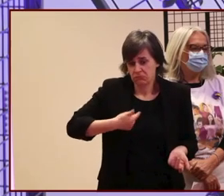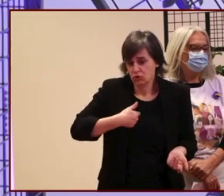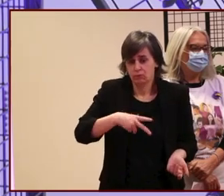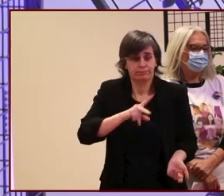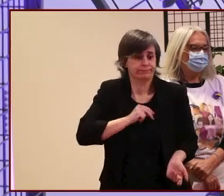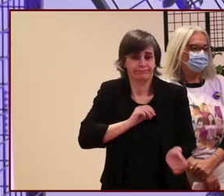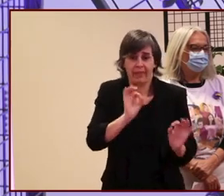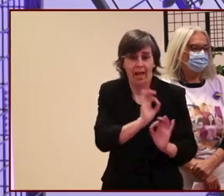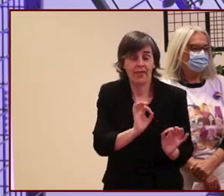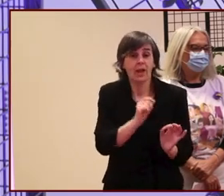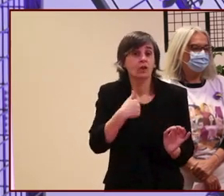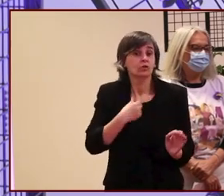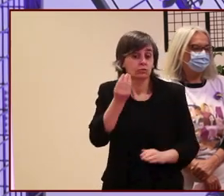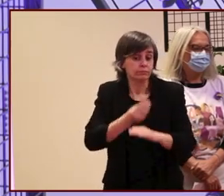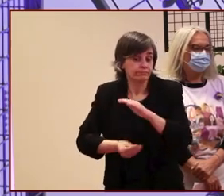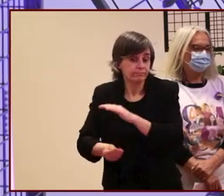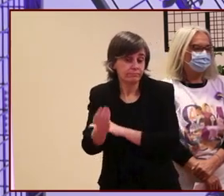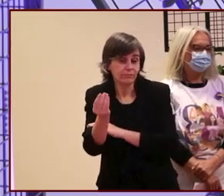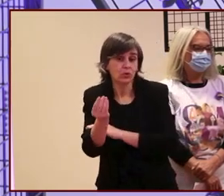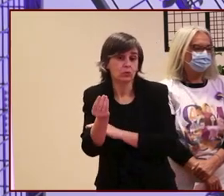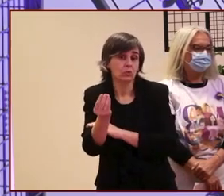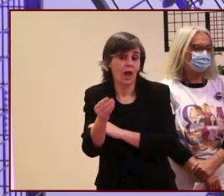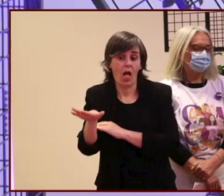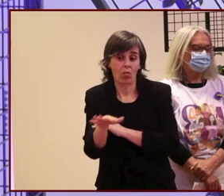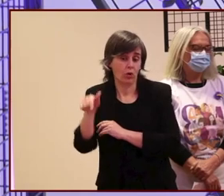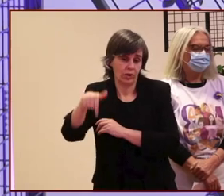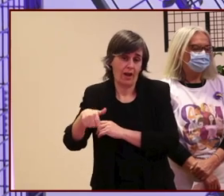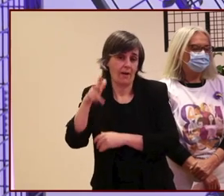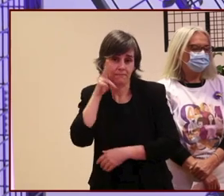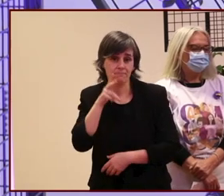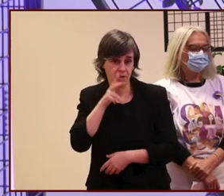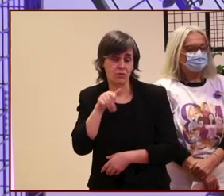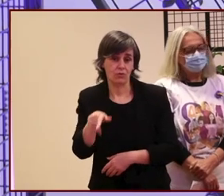en una parroquia de aquí de de vido